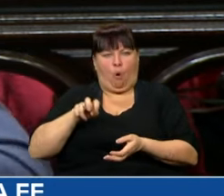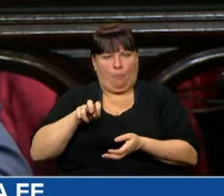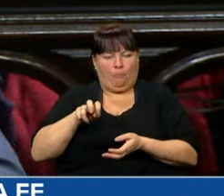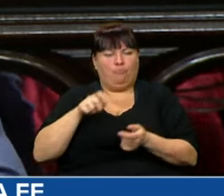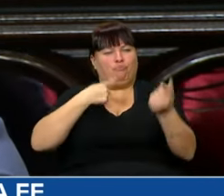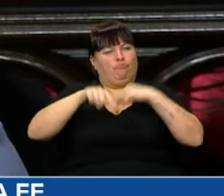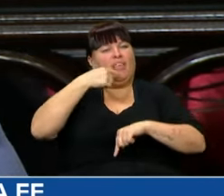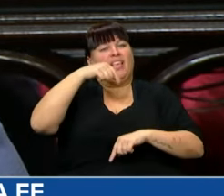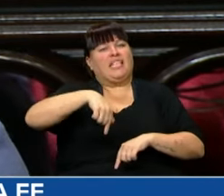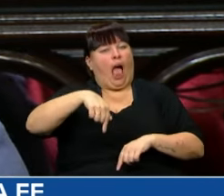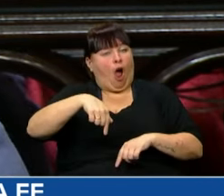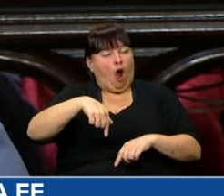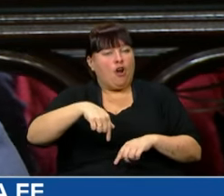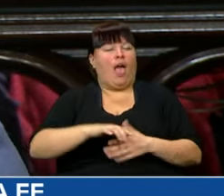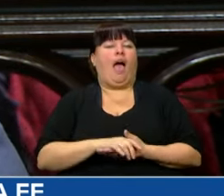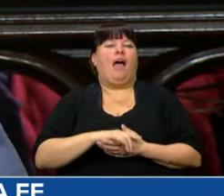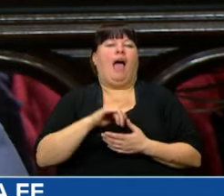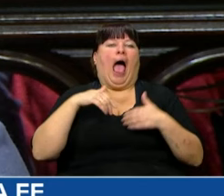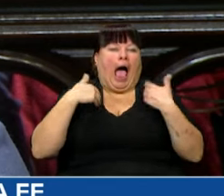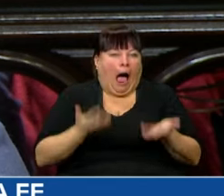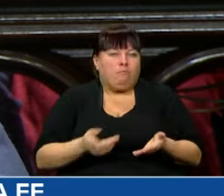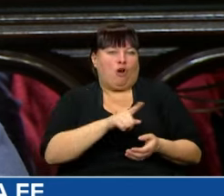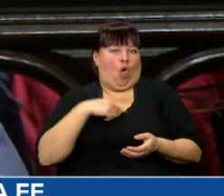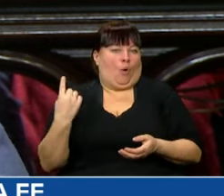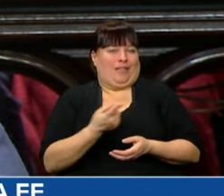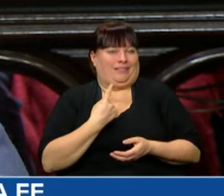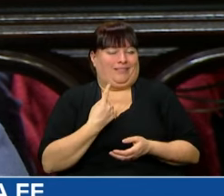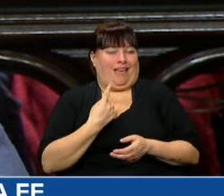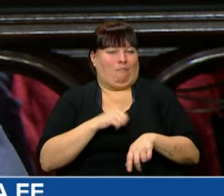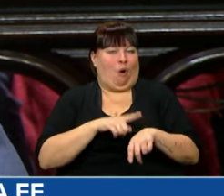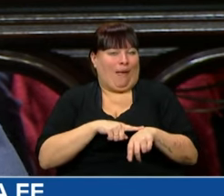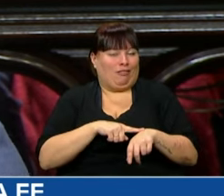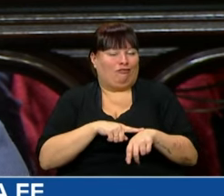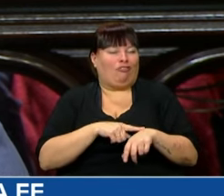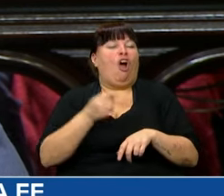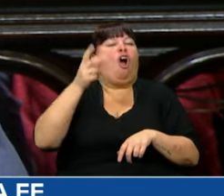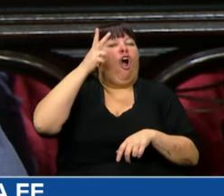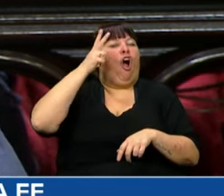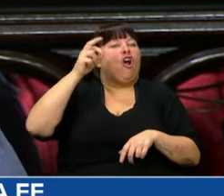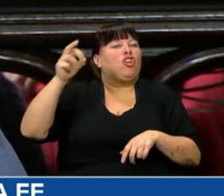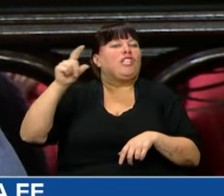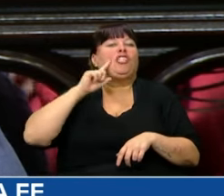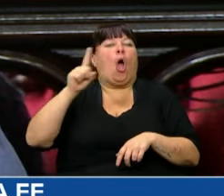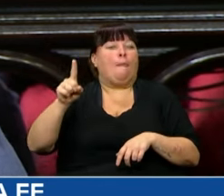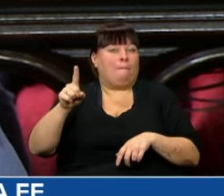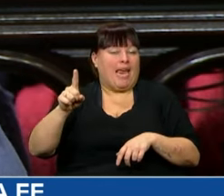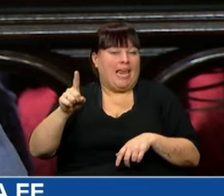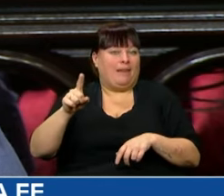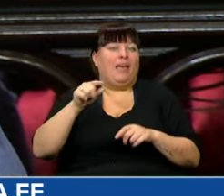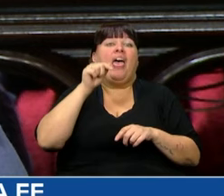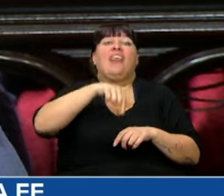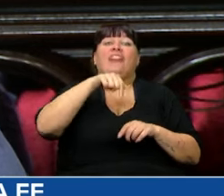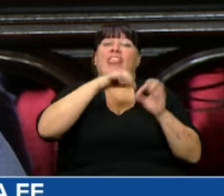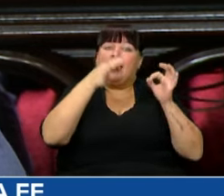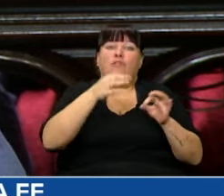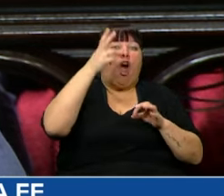Y que ahora tenemos la enorme oportunidad de que 800.000 de los